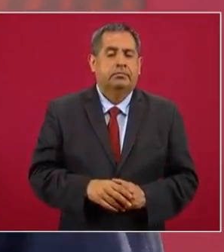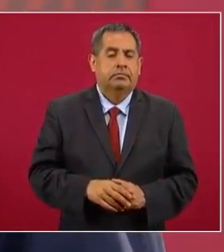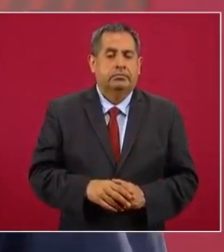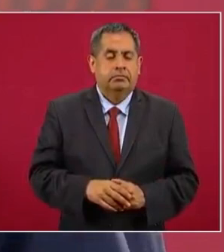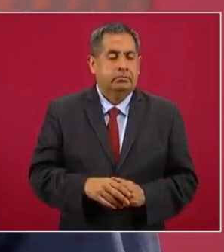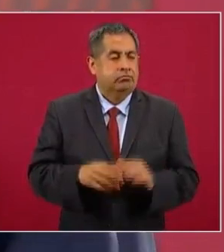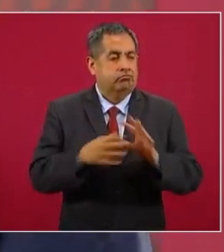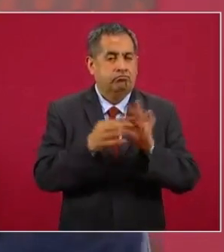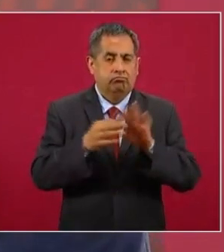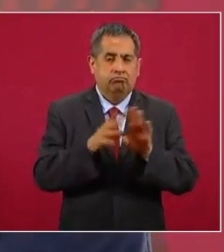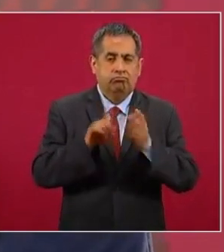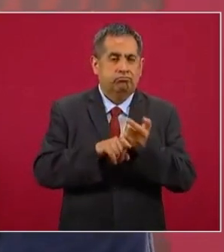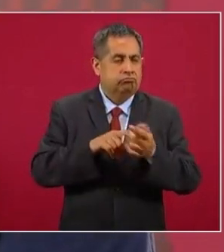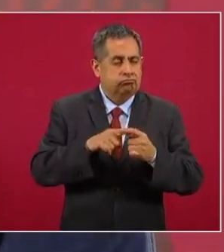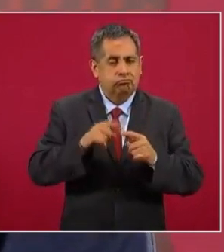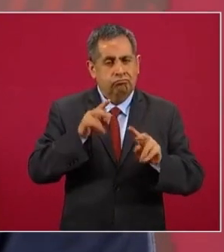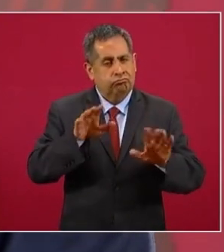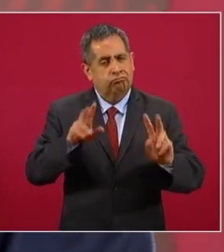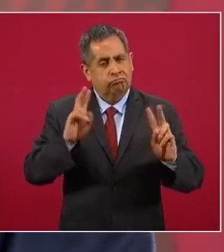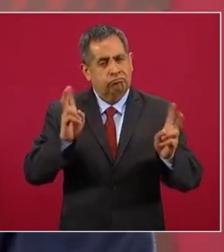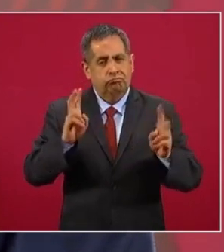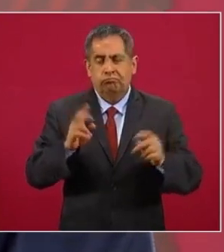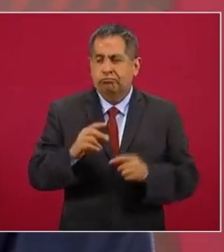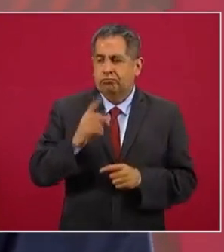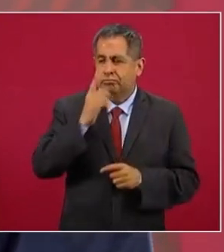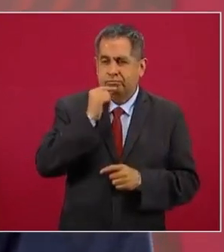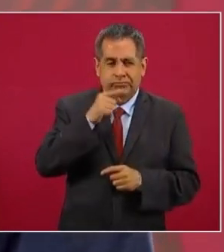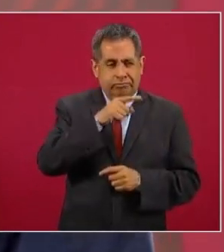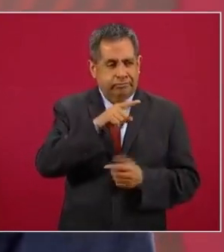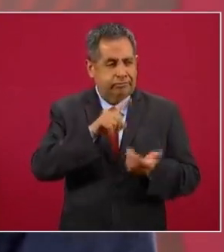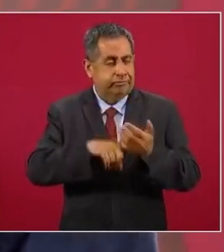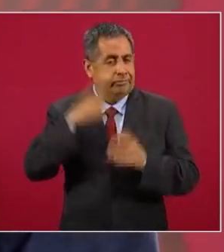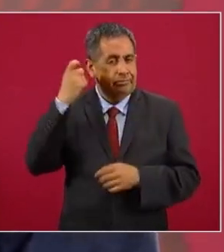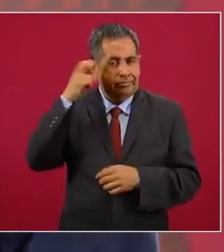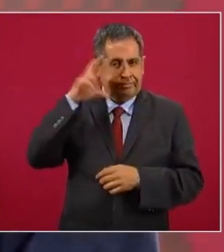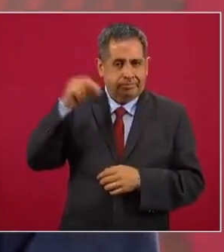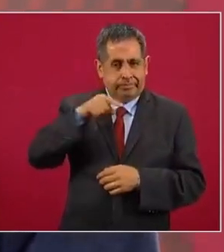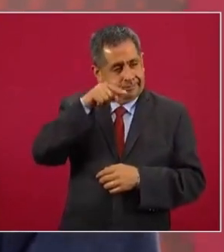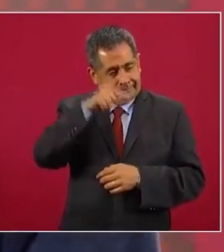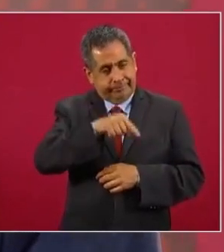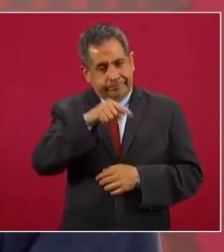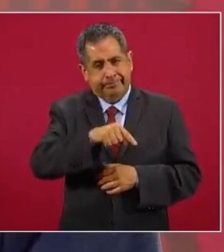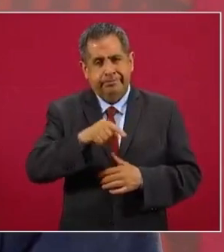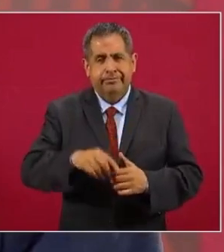Este es un asunto de la policía de Quintana Roo.